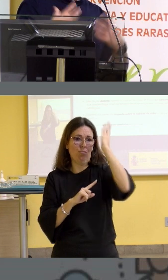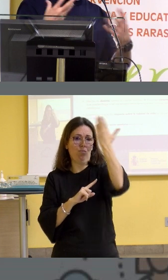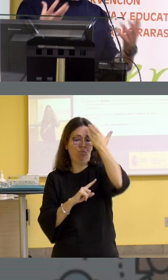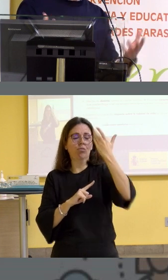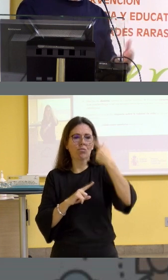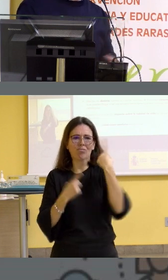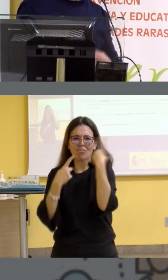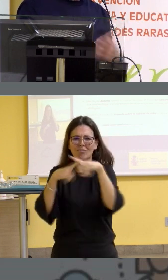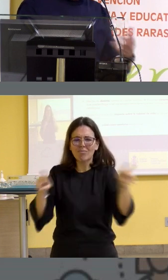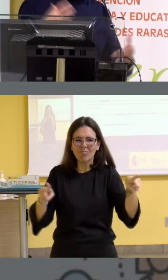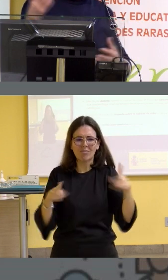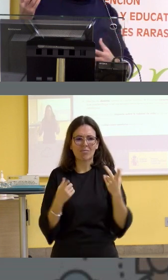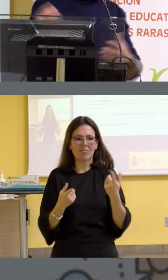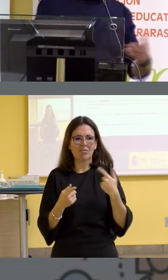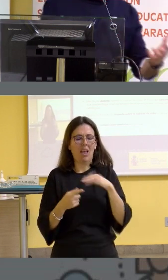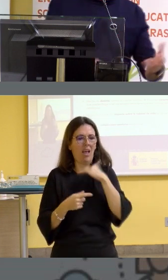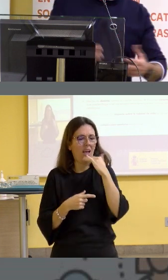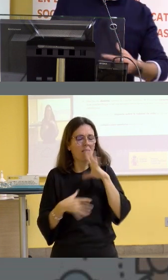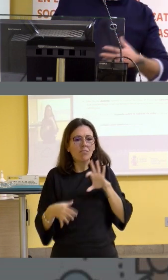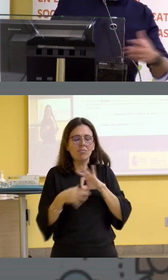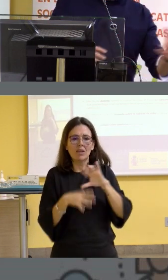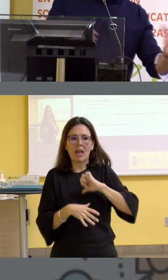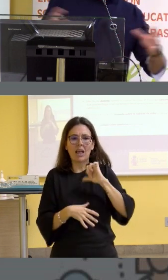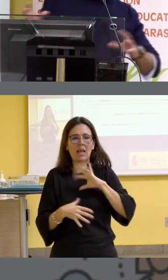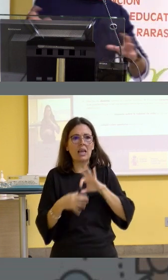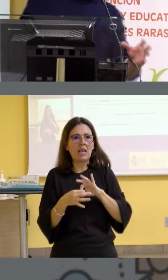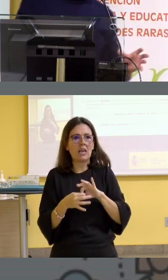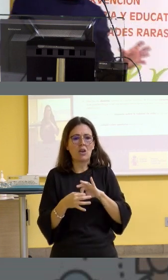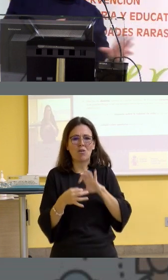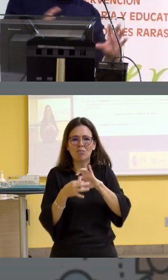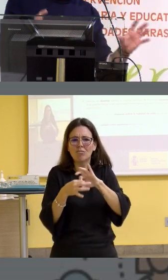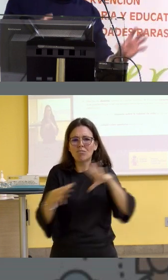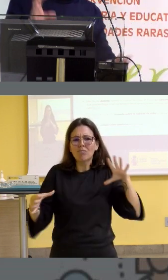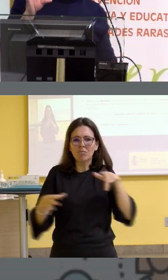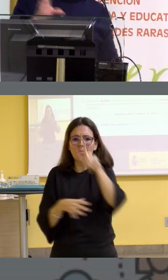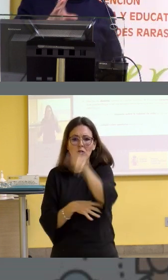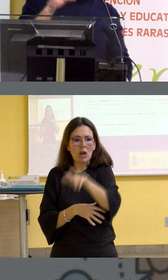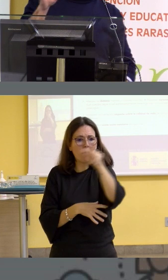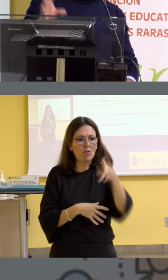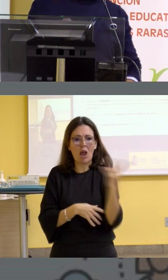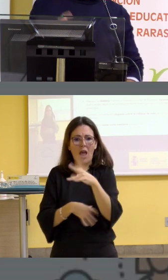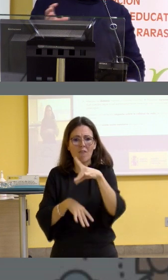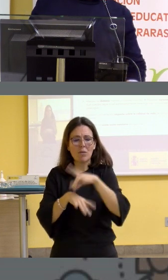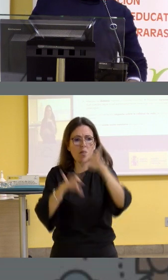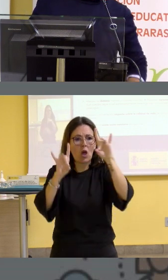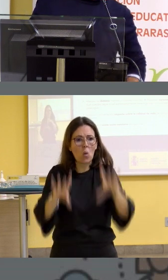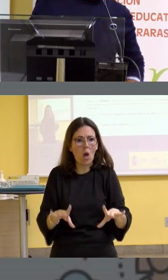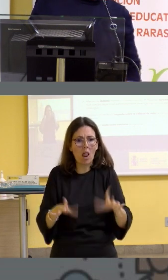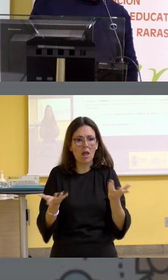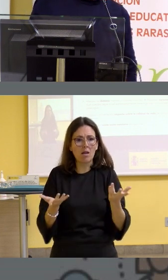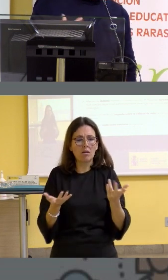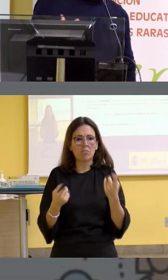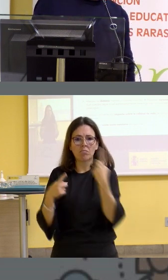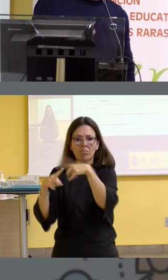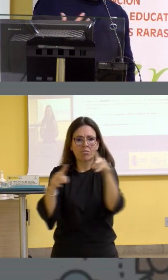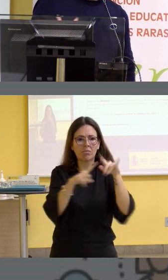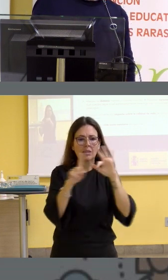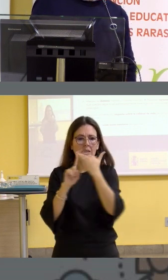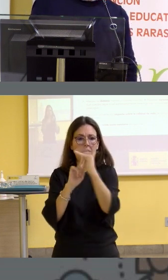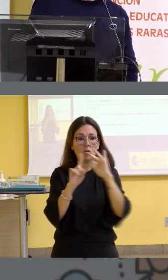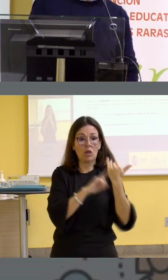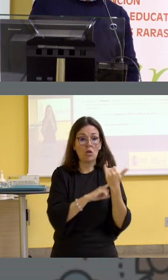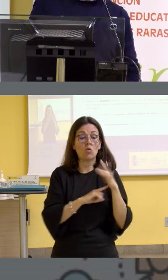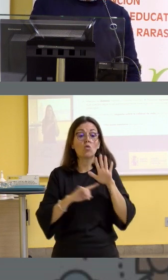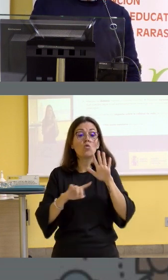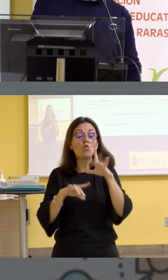a una expresión clínica que puede ser que no tenga nada que ver entre dos personas que comparten una misma mutación. La fisiopatología